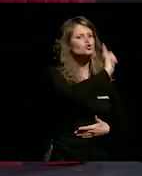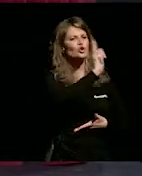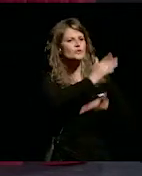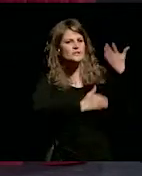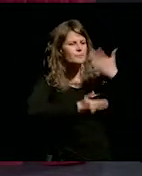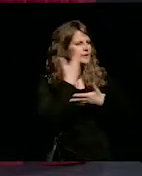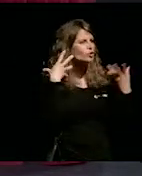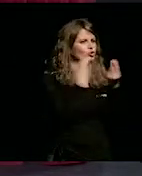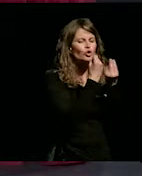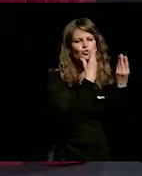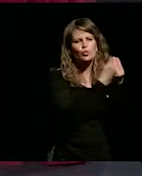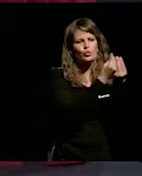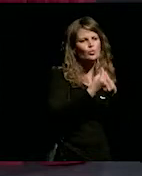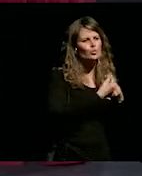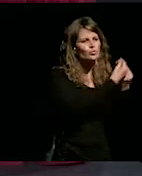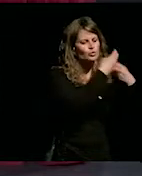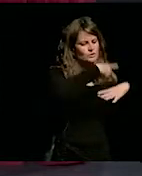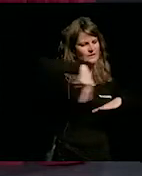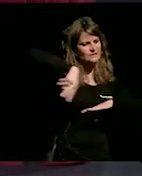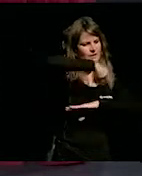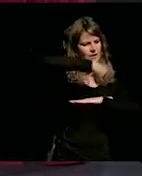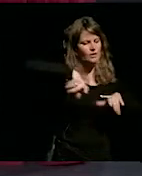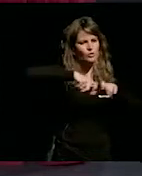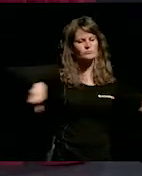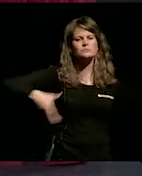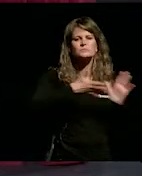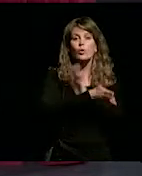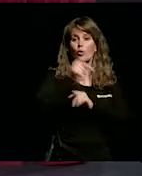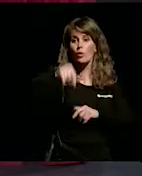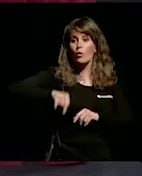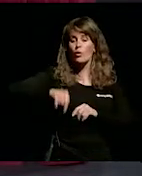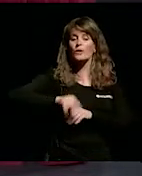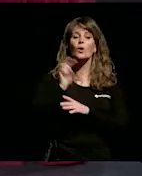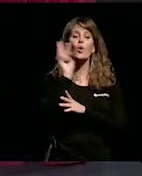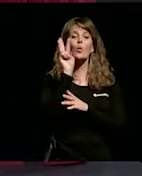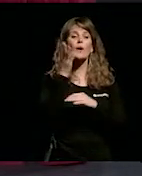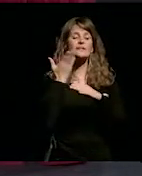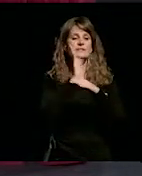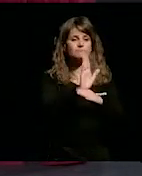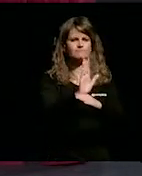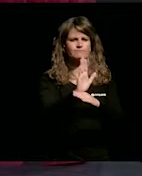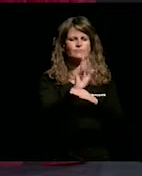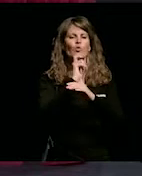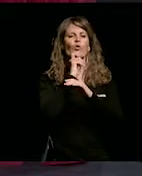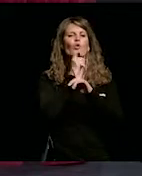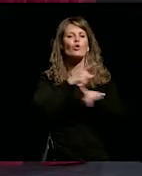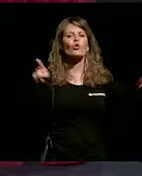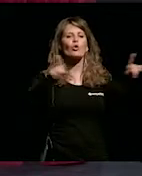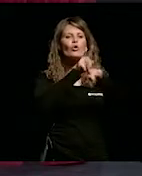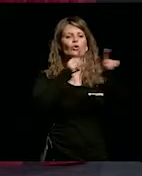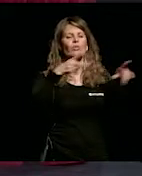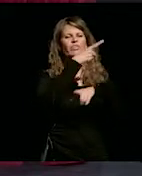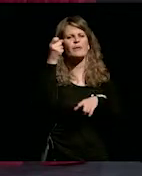juntos en el escenario. Y hoy representamos nuestra función Waiting con un coro de la comunidad formado por